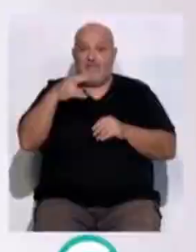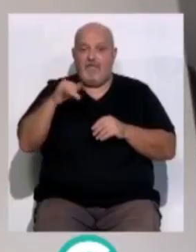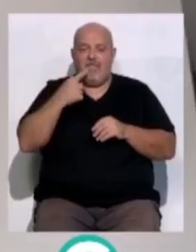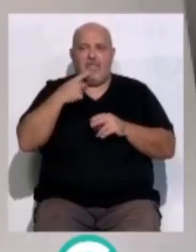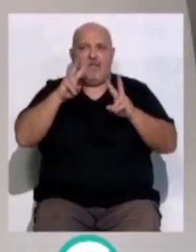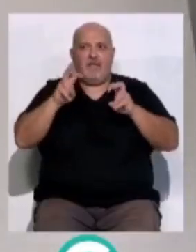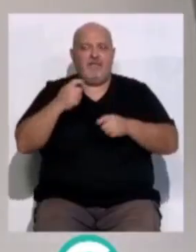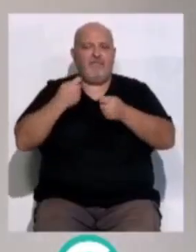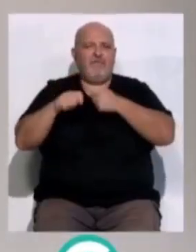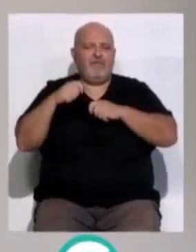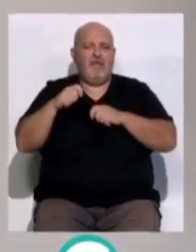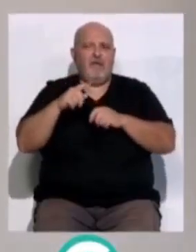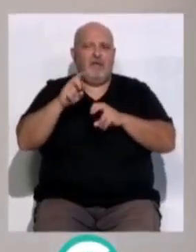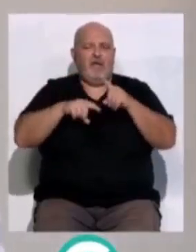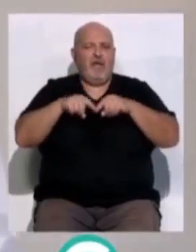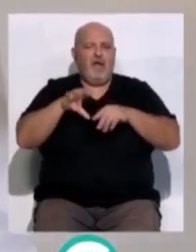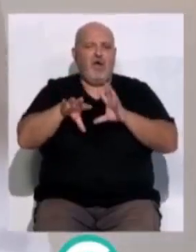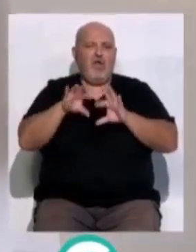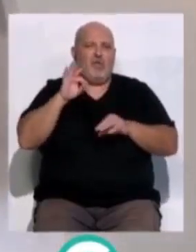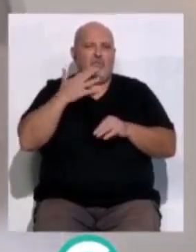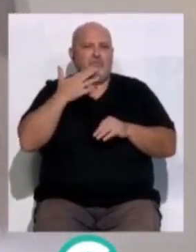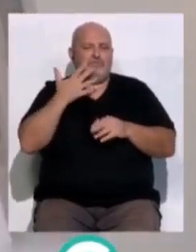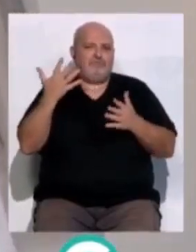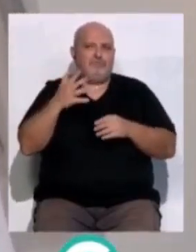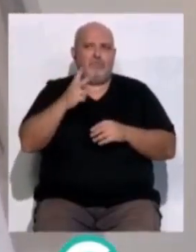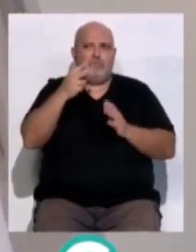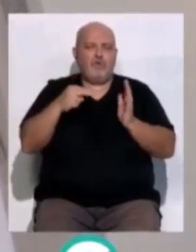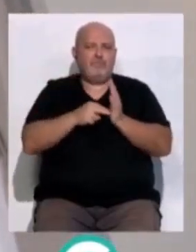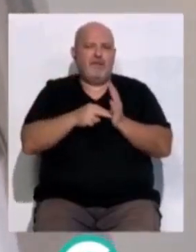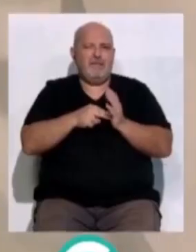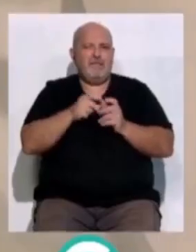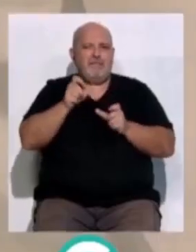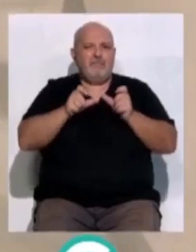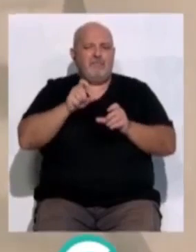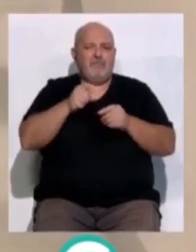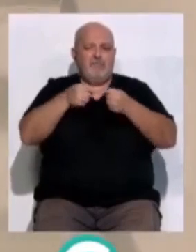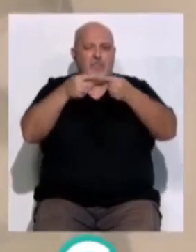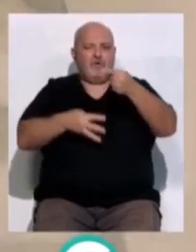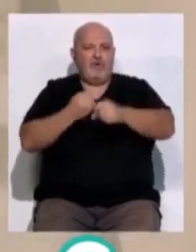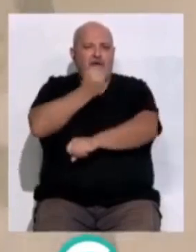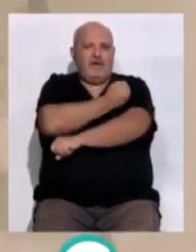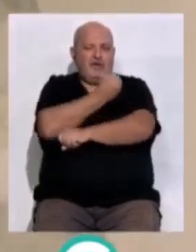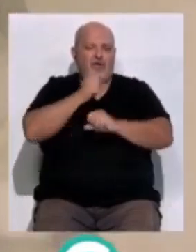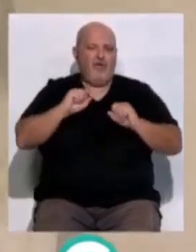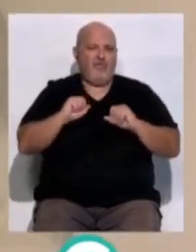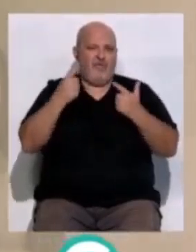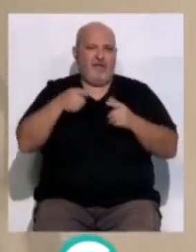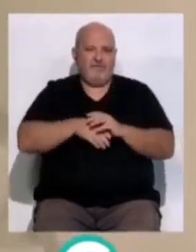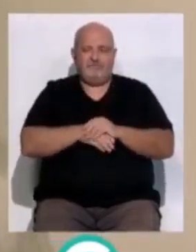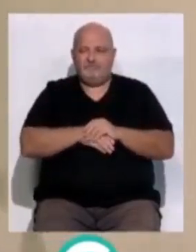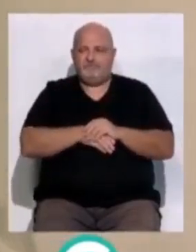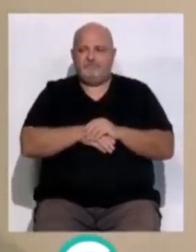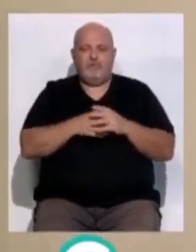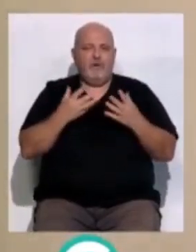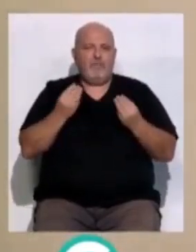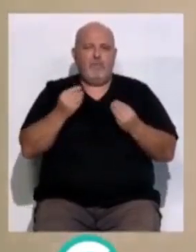que la venta deja fuera de opción a vivienda a más de 2.000 de los primeros puestos en el registro oficial de demandantes. Son